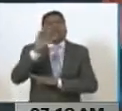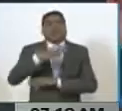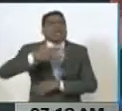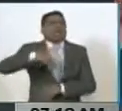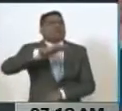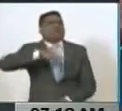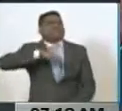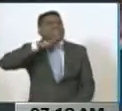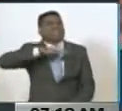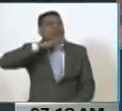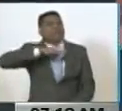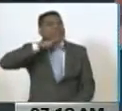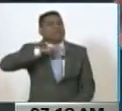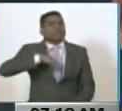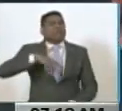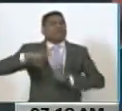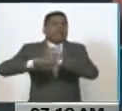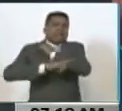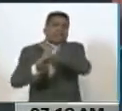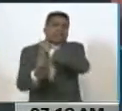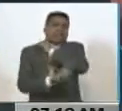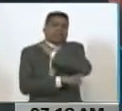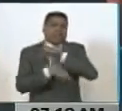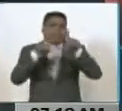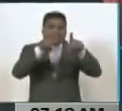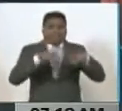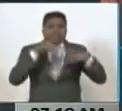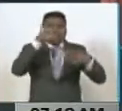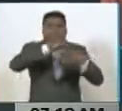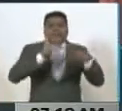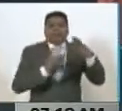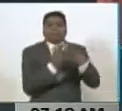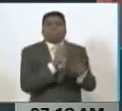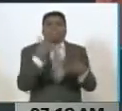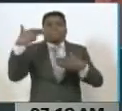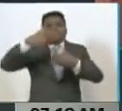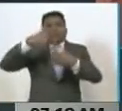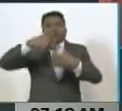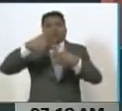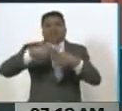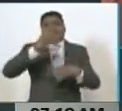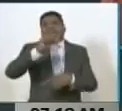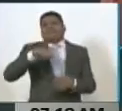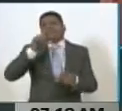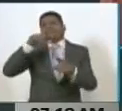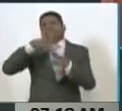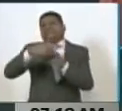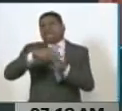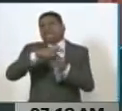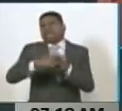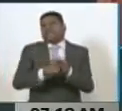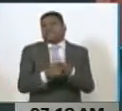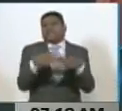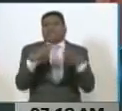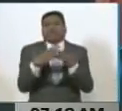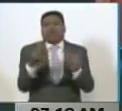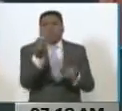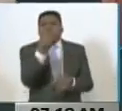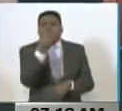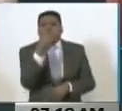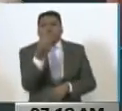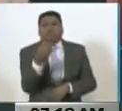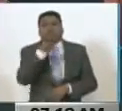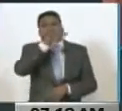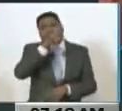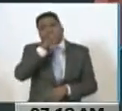Boulevard de Sabana Grande, en la Plaza de la Siembra Petrolera, donde además tendremos talleres de elaboración de alimento